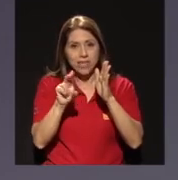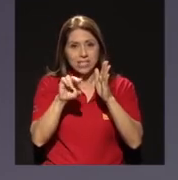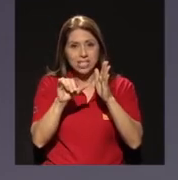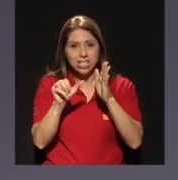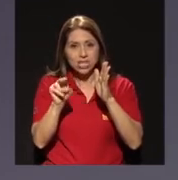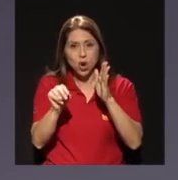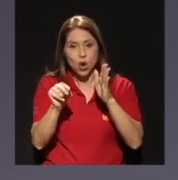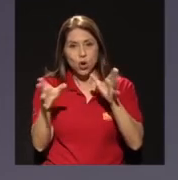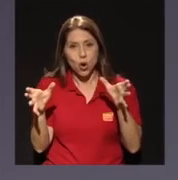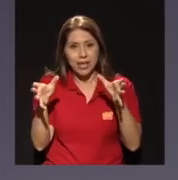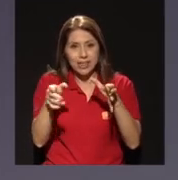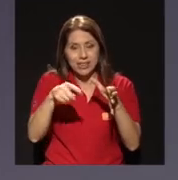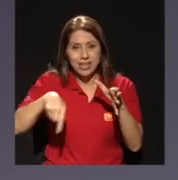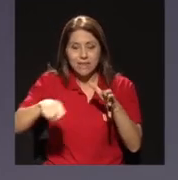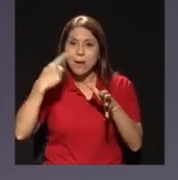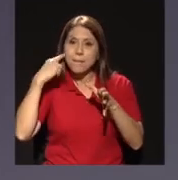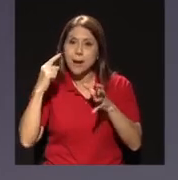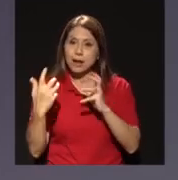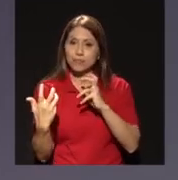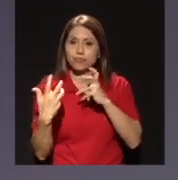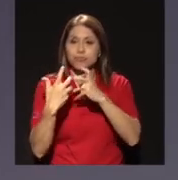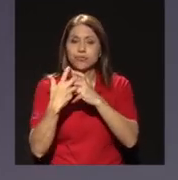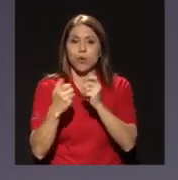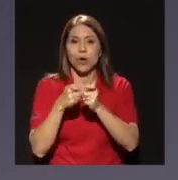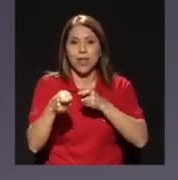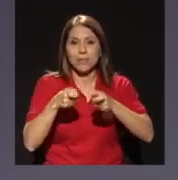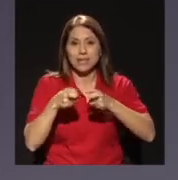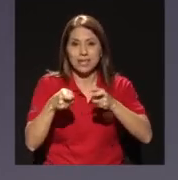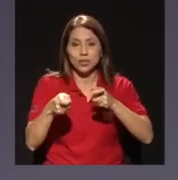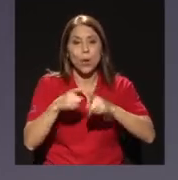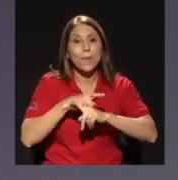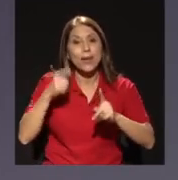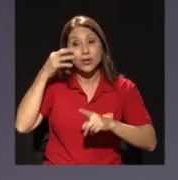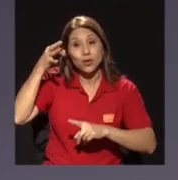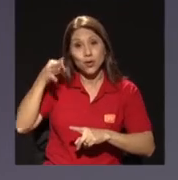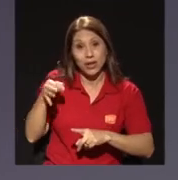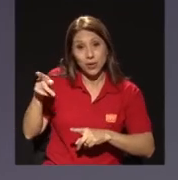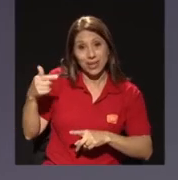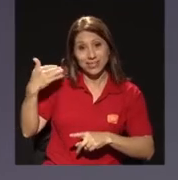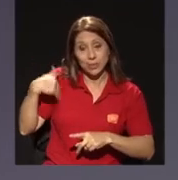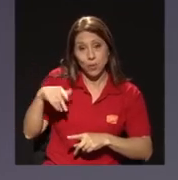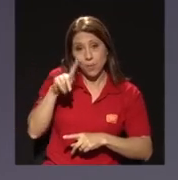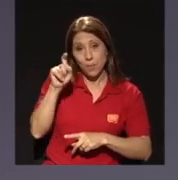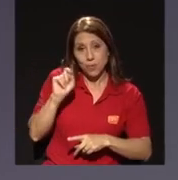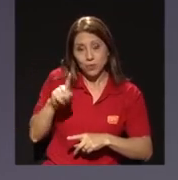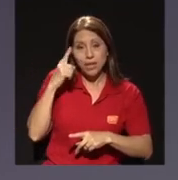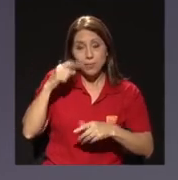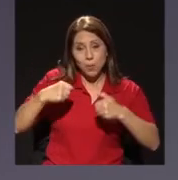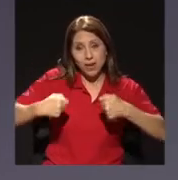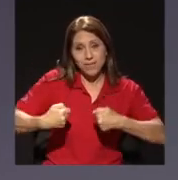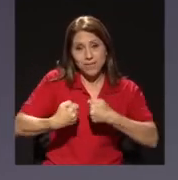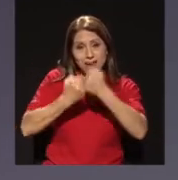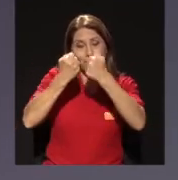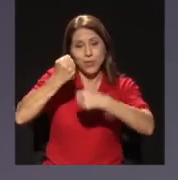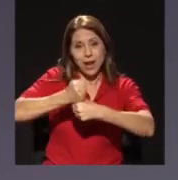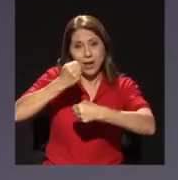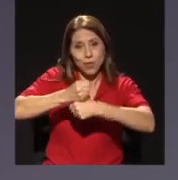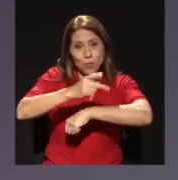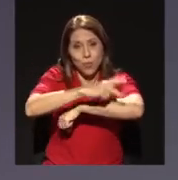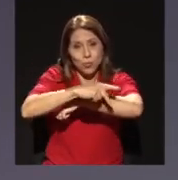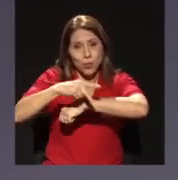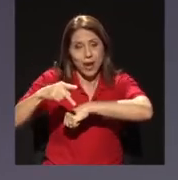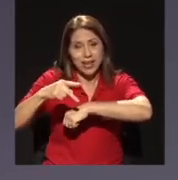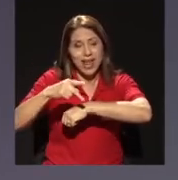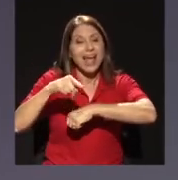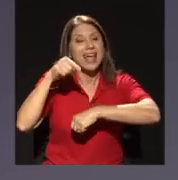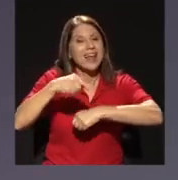administración. Pero creo que más bien el reto él lo refiere a la labor portuaria. Yo uh-huh. creo que el reto es seguir incursionando en